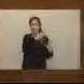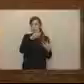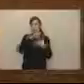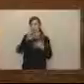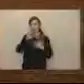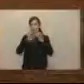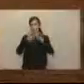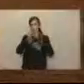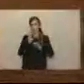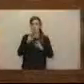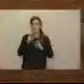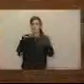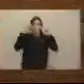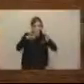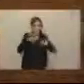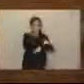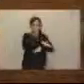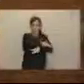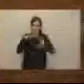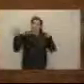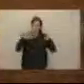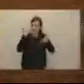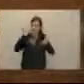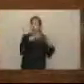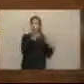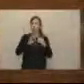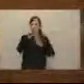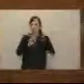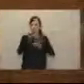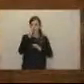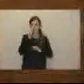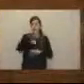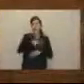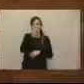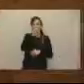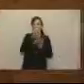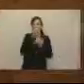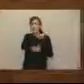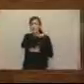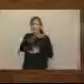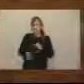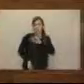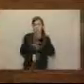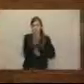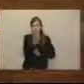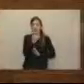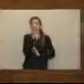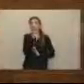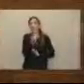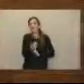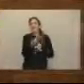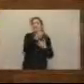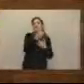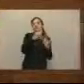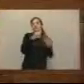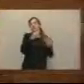atendidos por este Gobierno. El 80%. Y la creación. A finales de 2014 se habían creado casi 8.000 empleos en el sector.